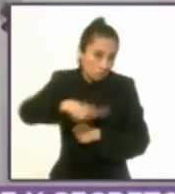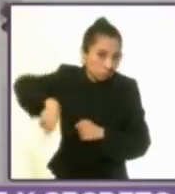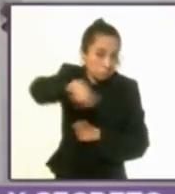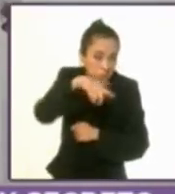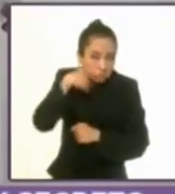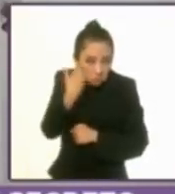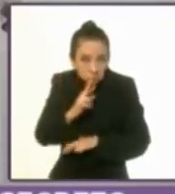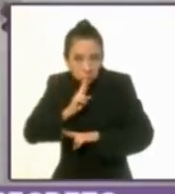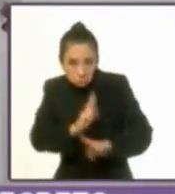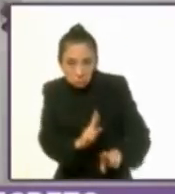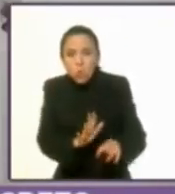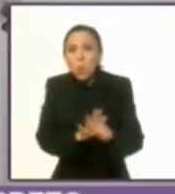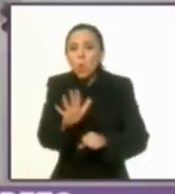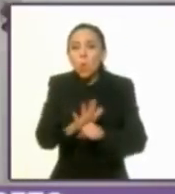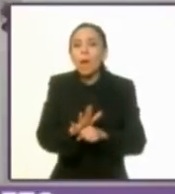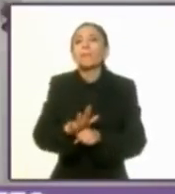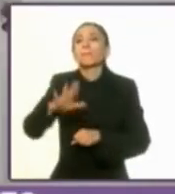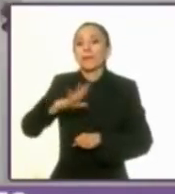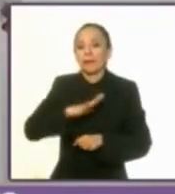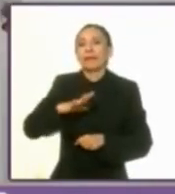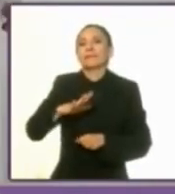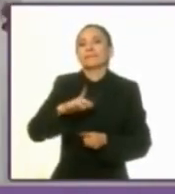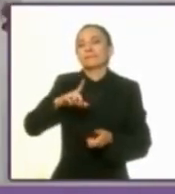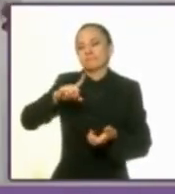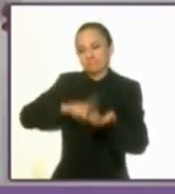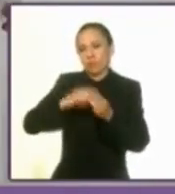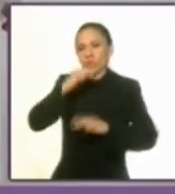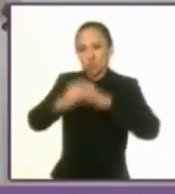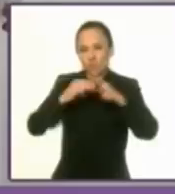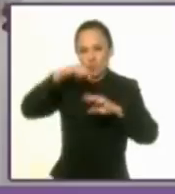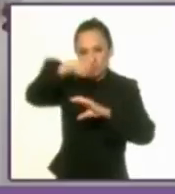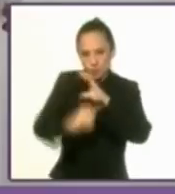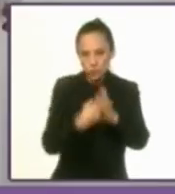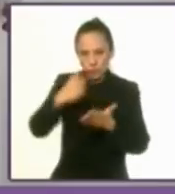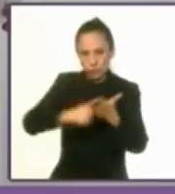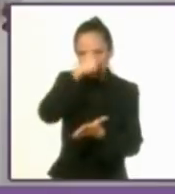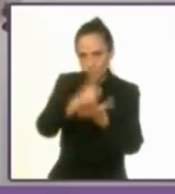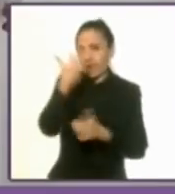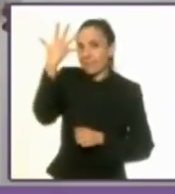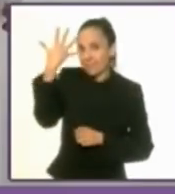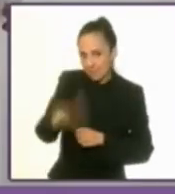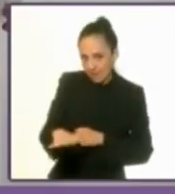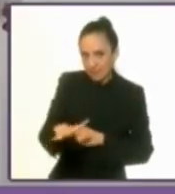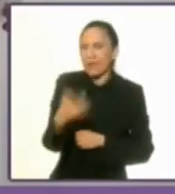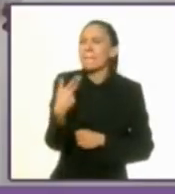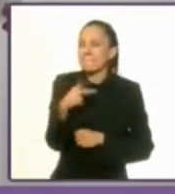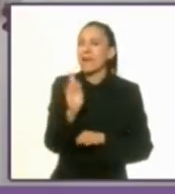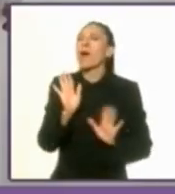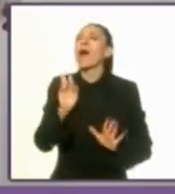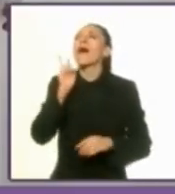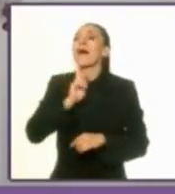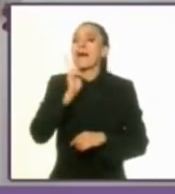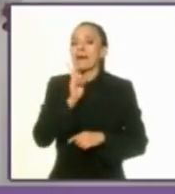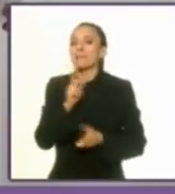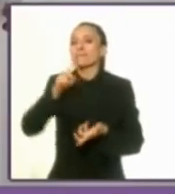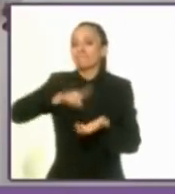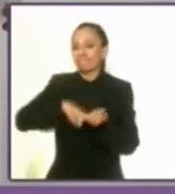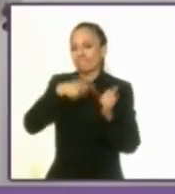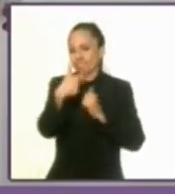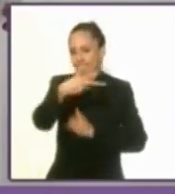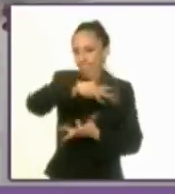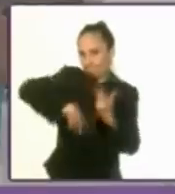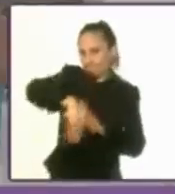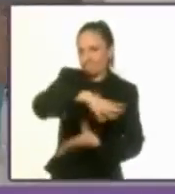responderla hay 10 ciudades importantes en el mundo cuál es la vocación así en mayúscula la vocación económica de la ciudad de